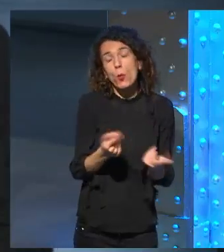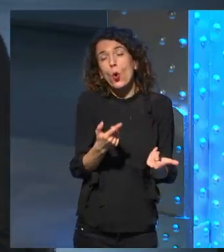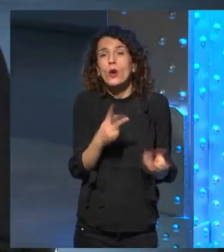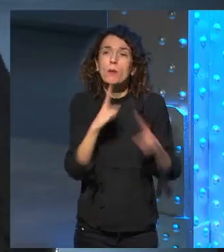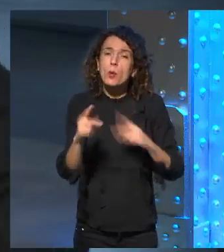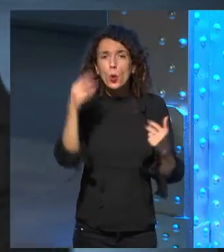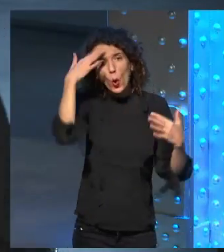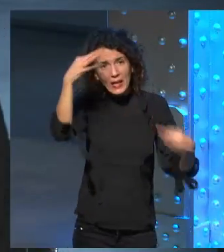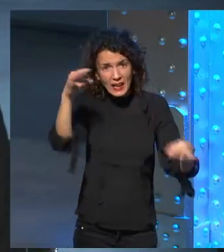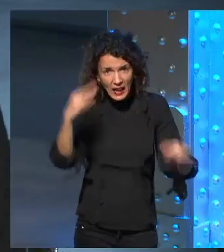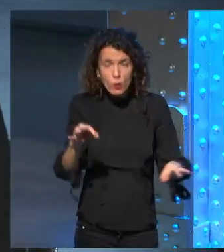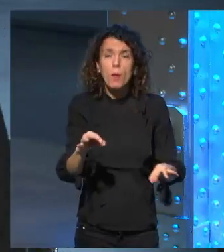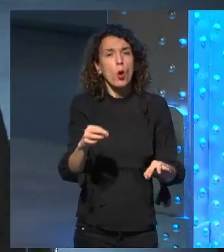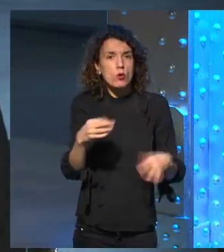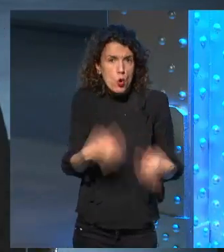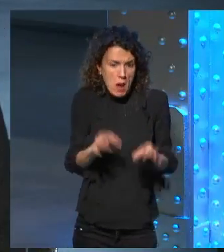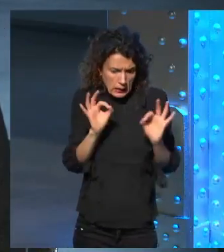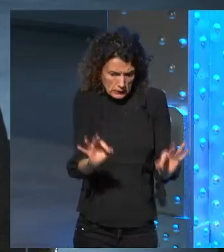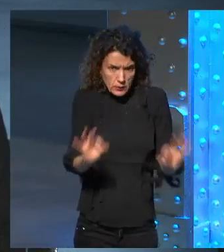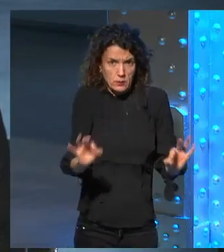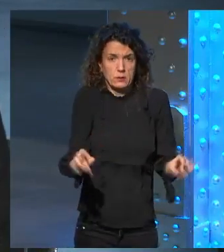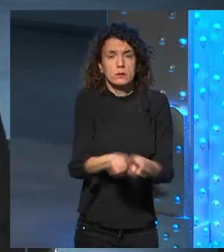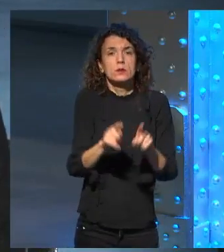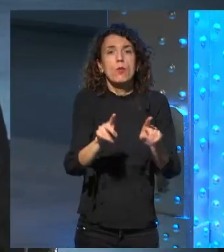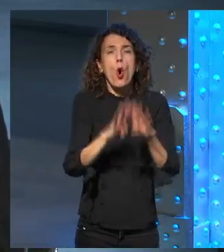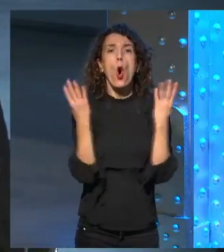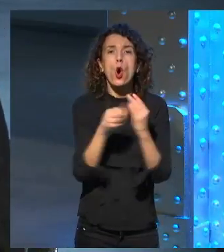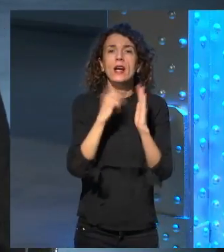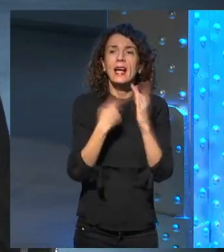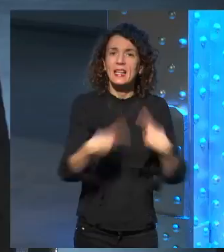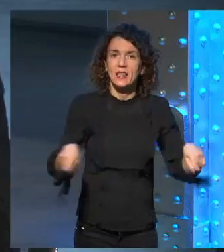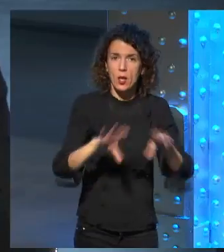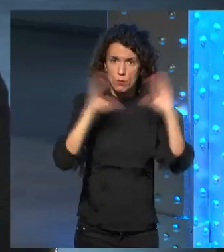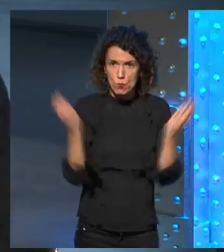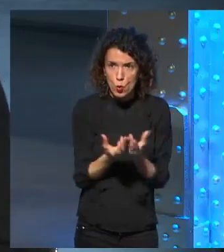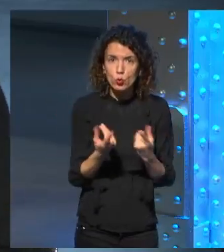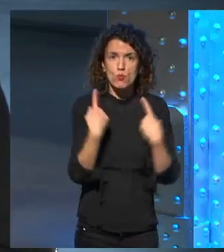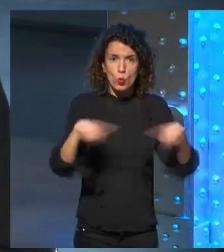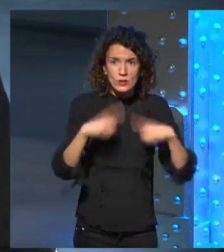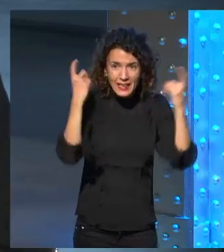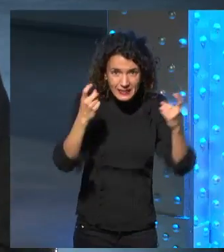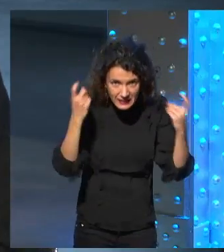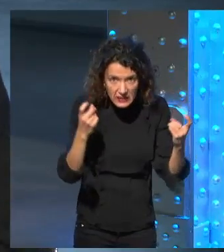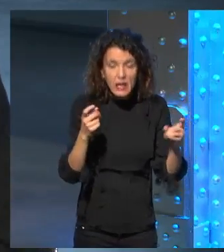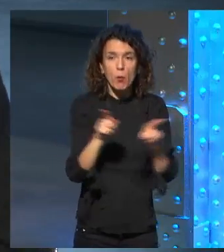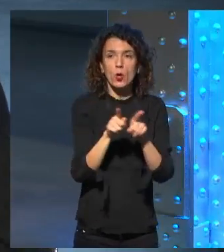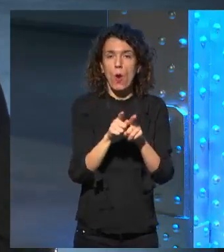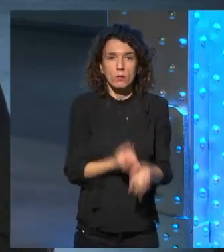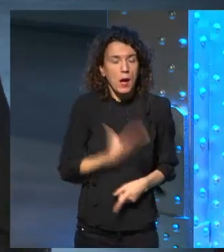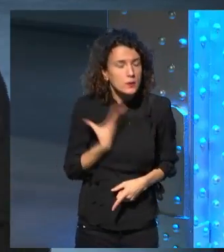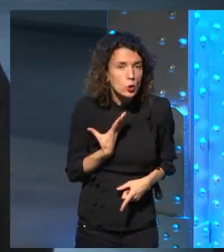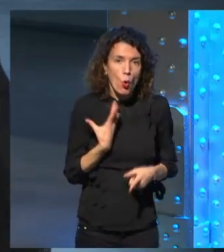ingenua la respuesta, es lo normal. O sea, dirigimos orquestas de todo el mundo, música, intentamos abrazar con la misma